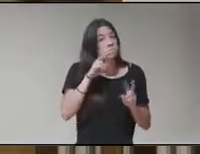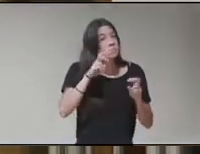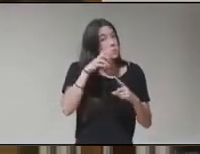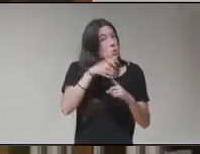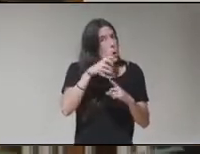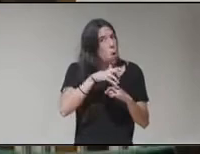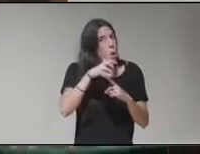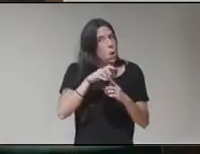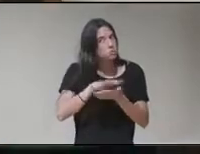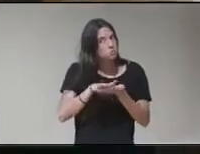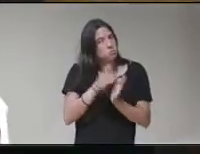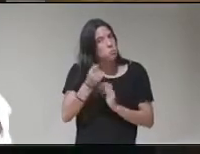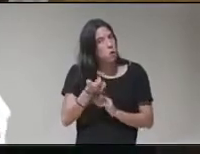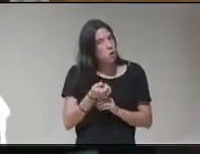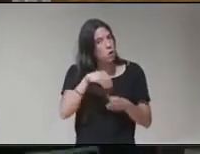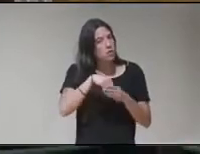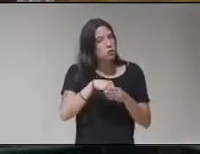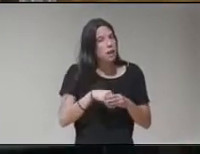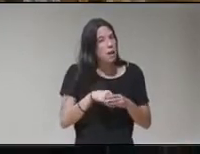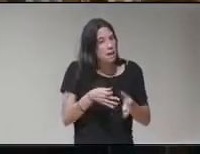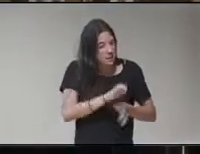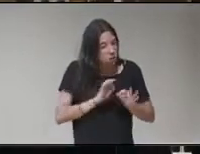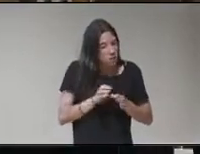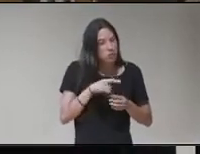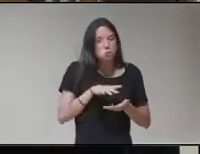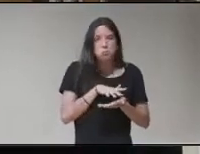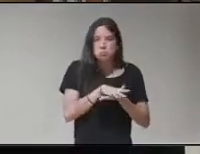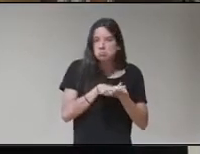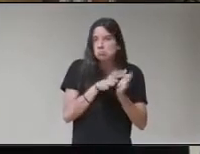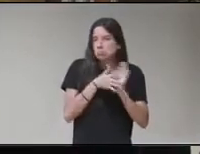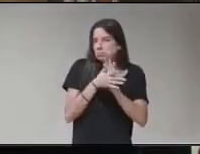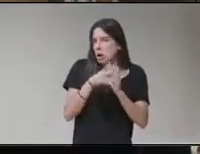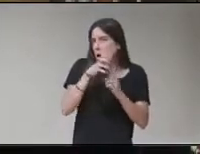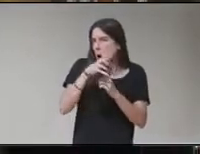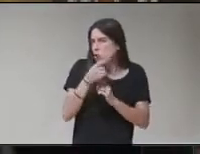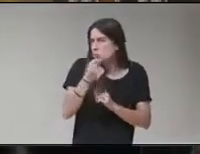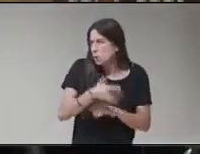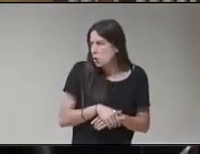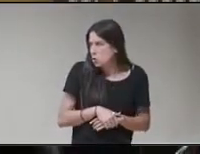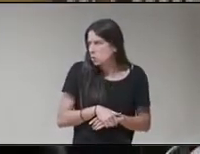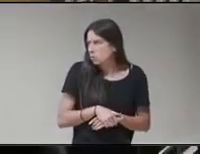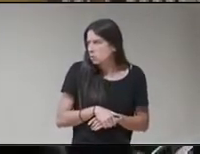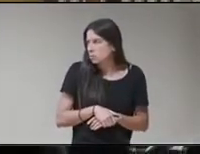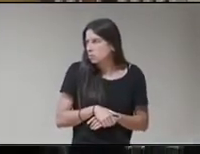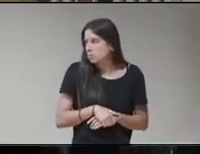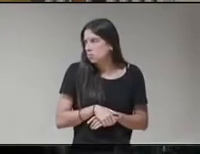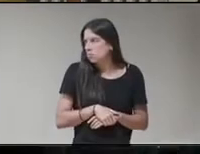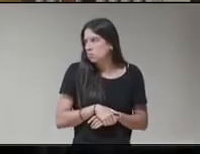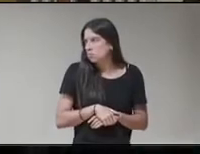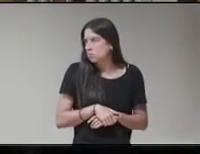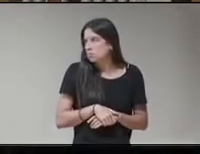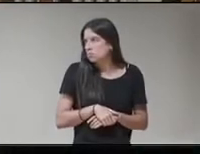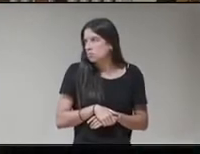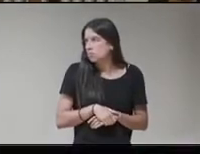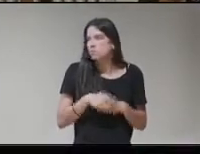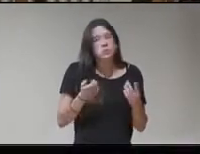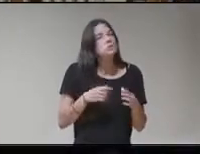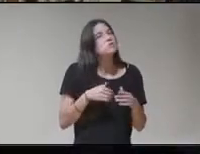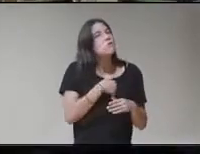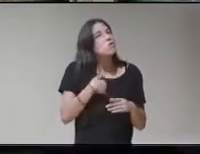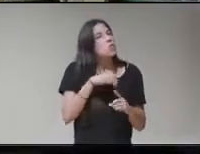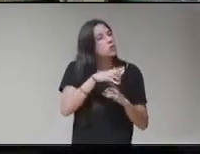dentro de la microbiota o dentro del microbioma o como se le quiera llamar. ¿Qué papel